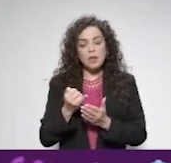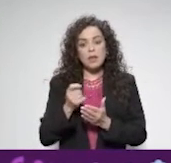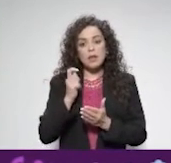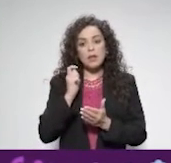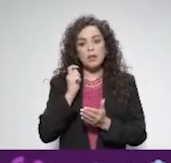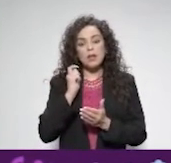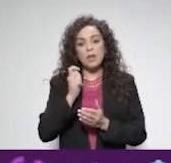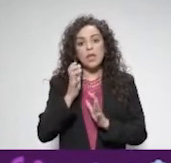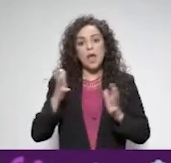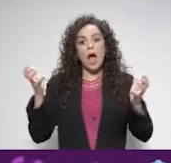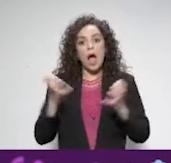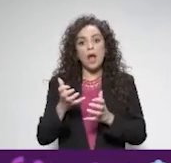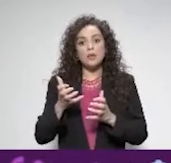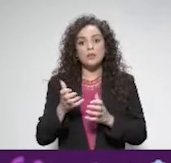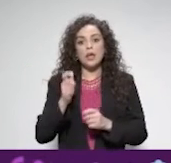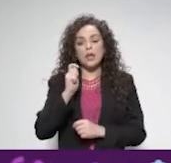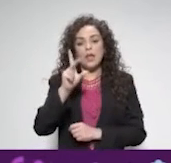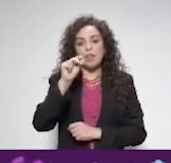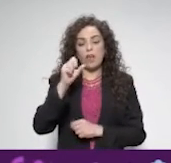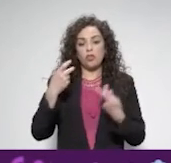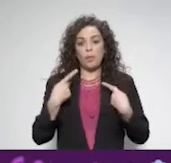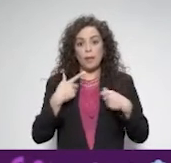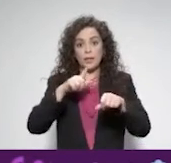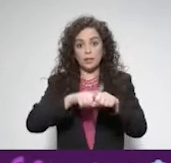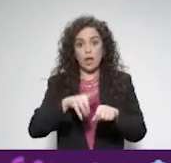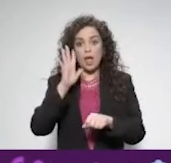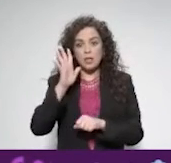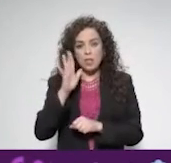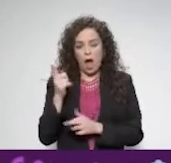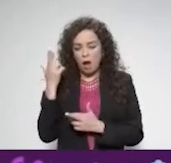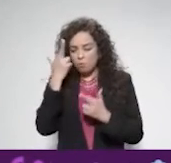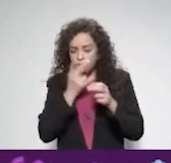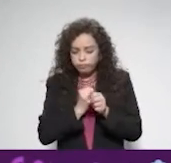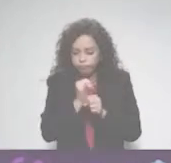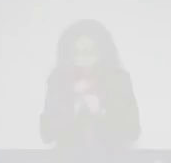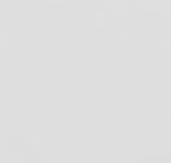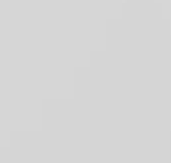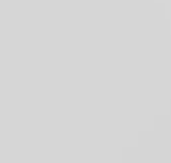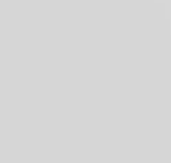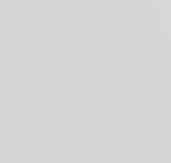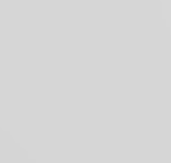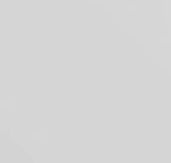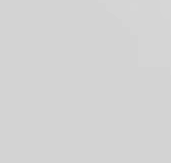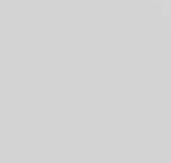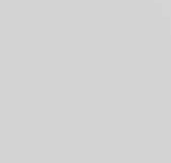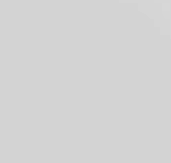impacto en la protección de datos personales que ha presentado Secretaría de Gobernación